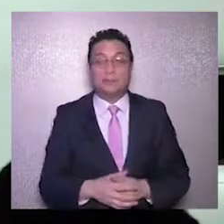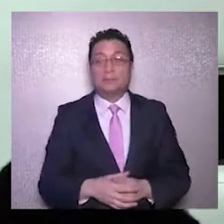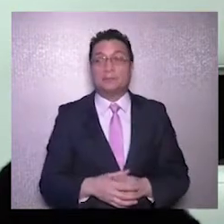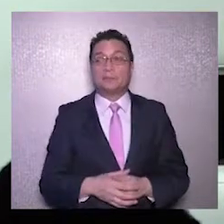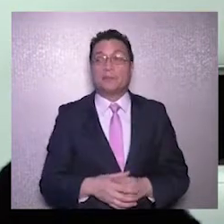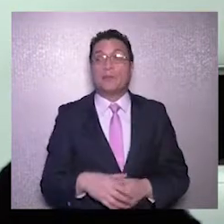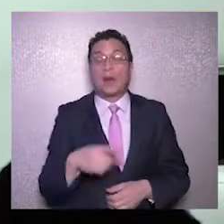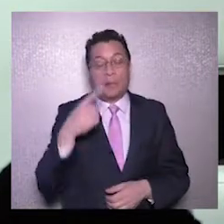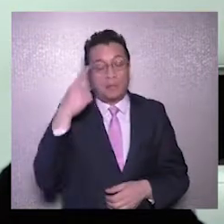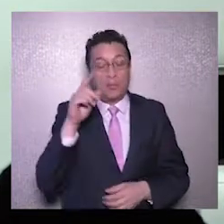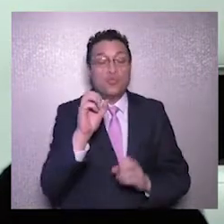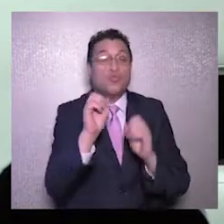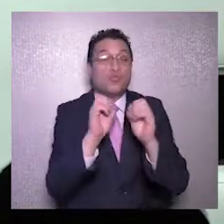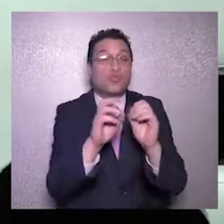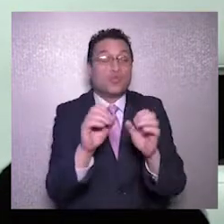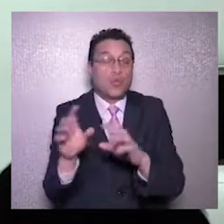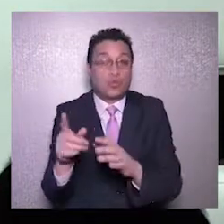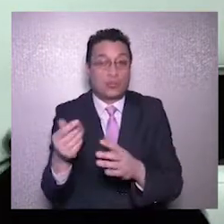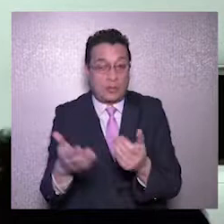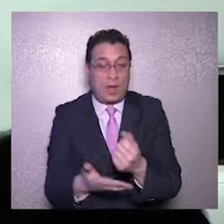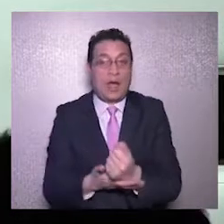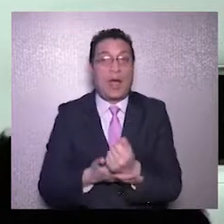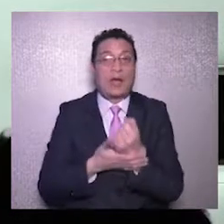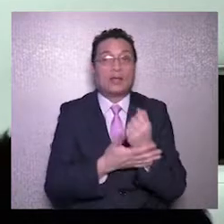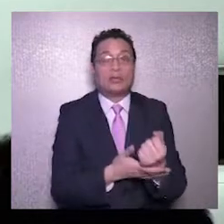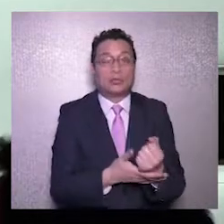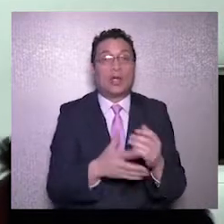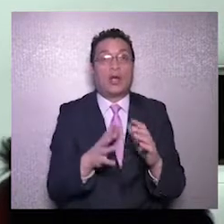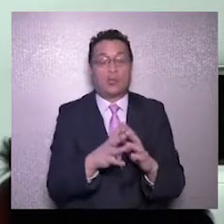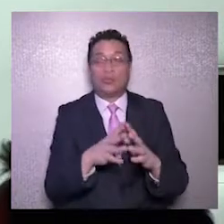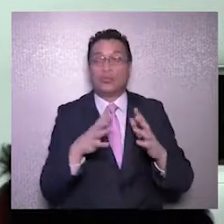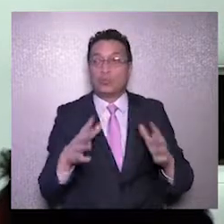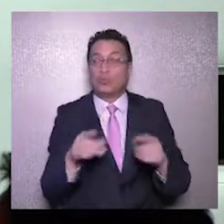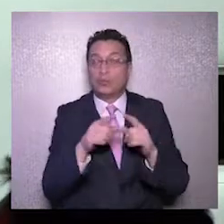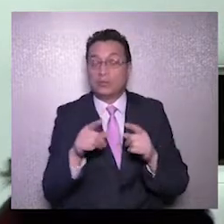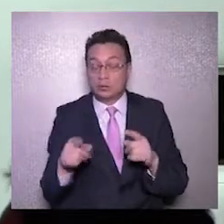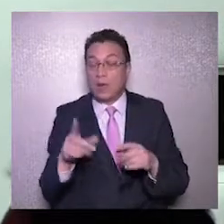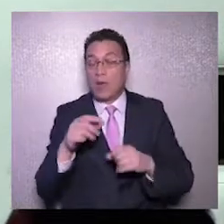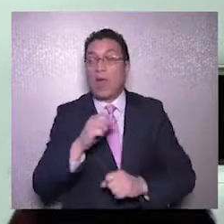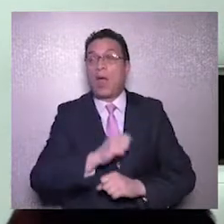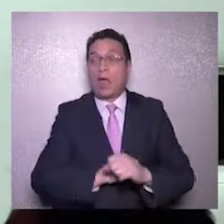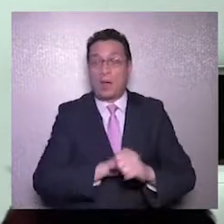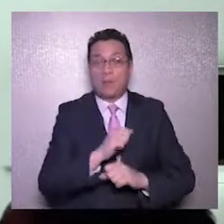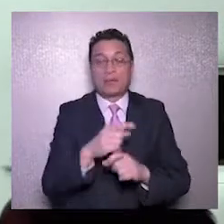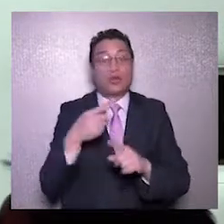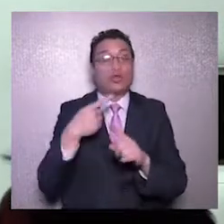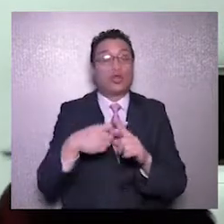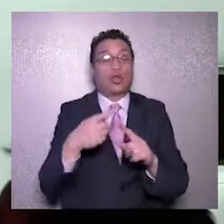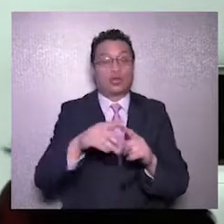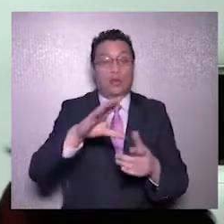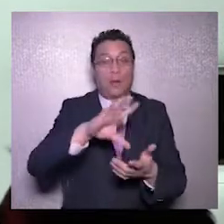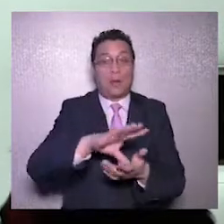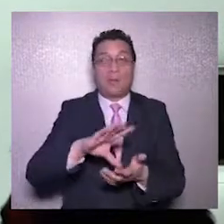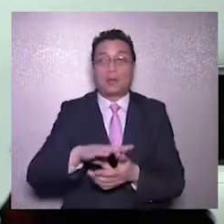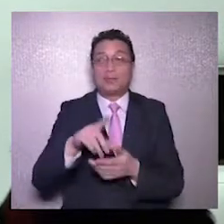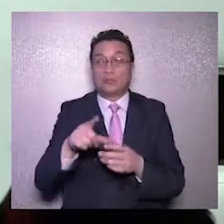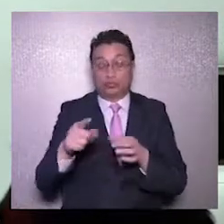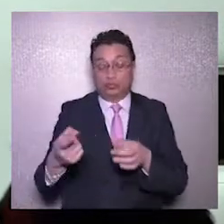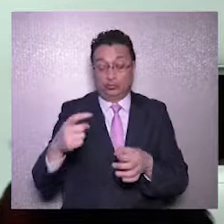Y muchos de esos aportes, muchas de esas iniciativas son empresas extranjeras que tienen sus sucursales